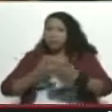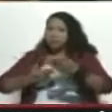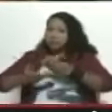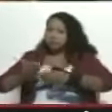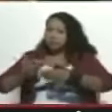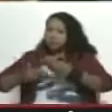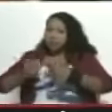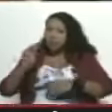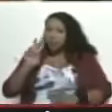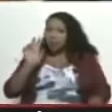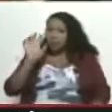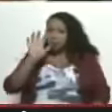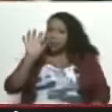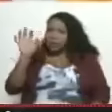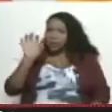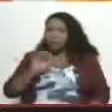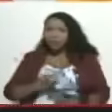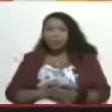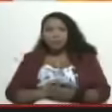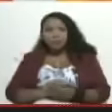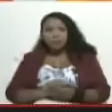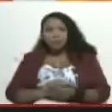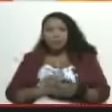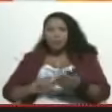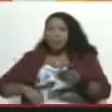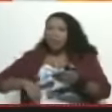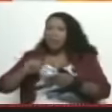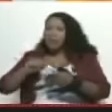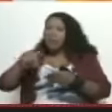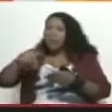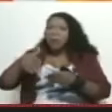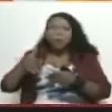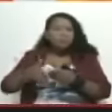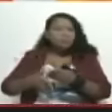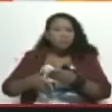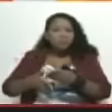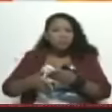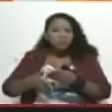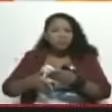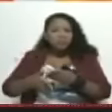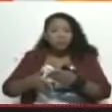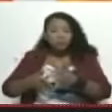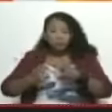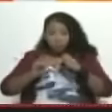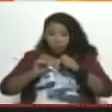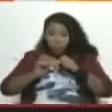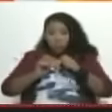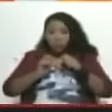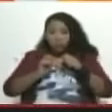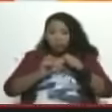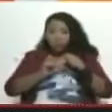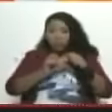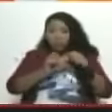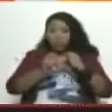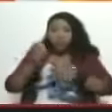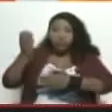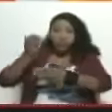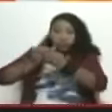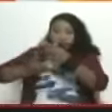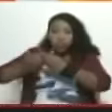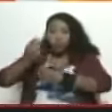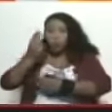relaciones entre ambos países. Y esta firma hoy significa un punto y seguido de la relación y del